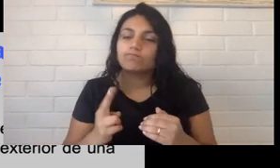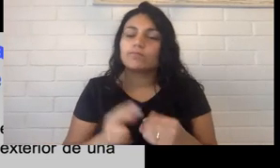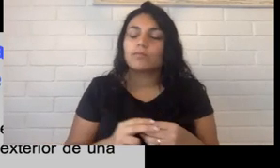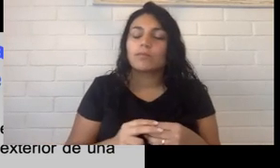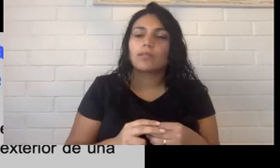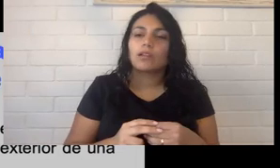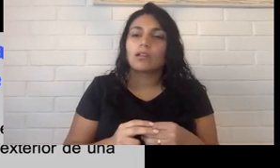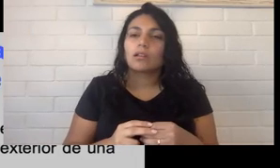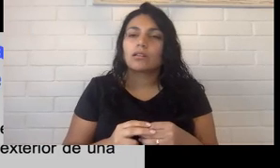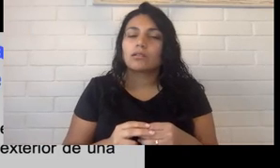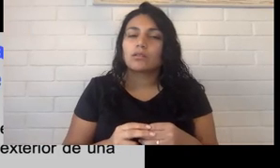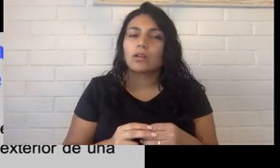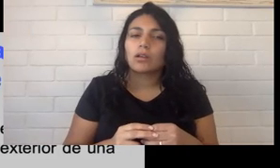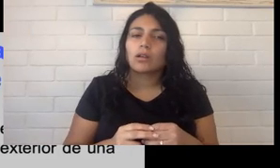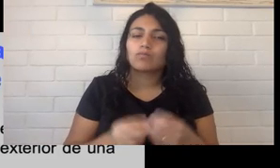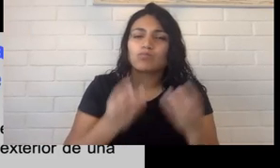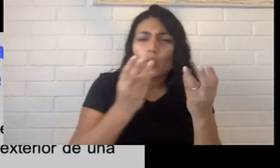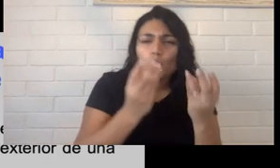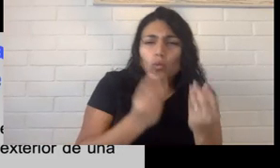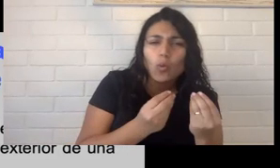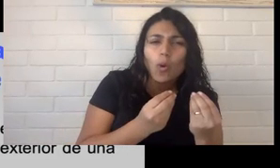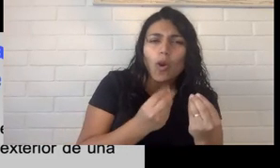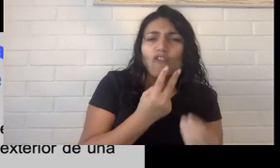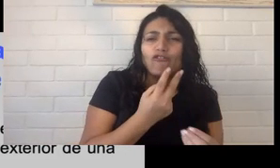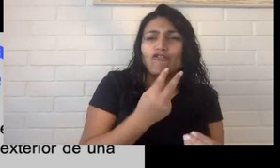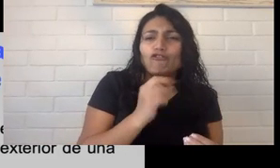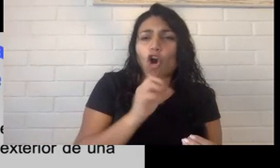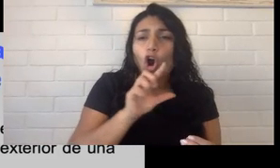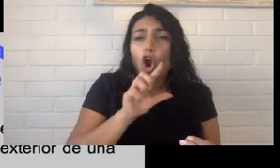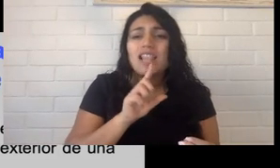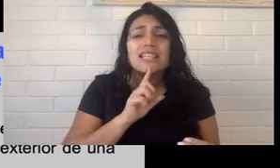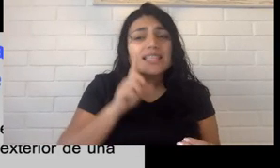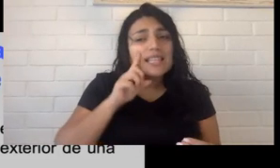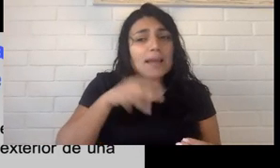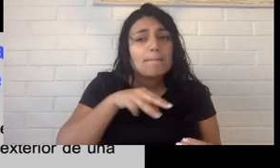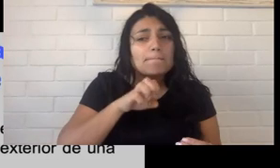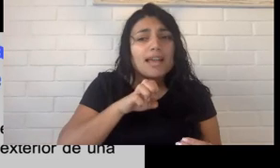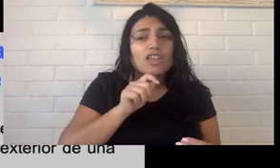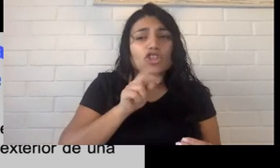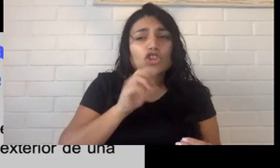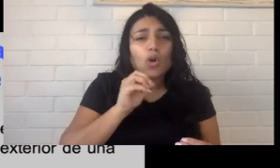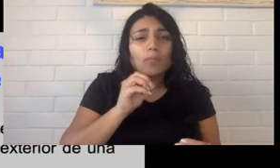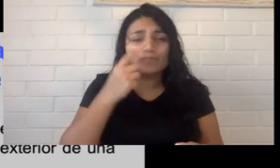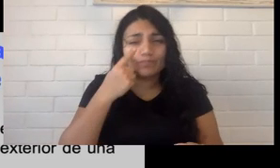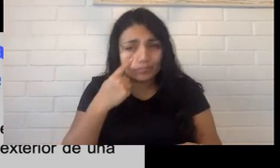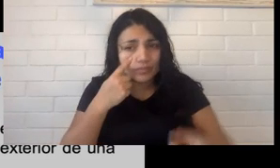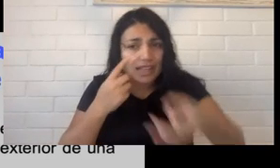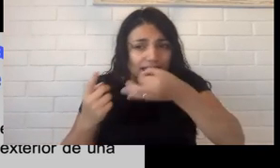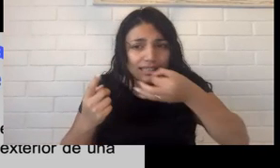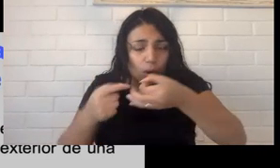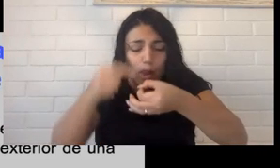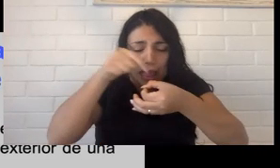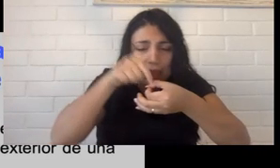Usualmente se mide con un voltímetro que coloca un electrodo en el interior de la célula. Como referencia